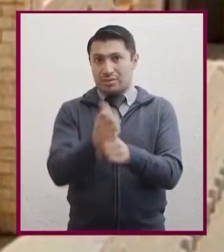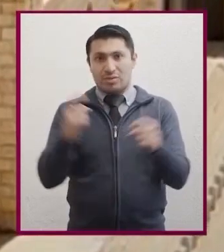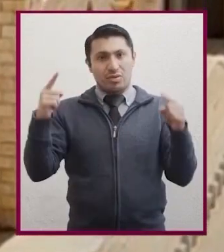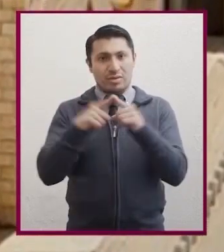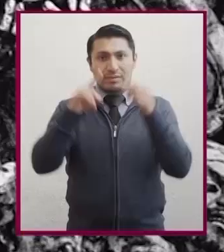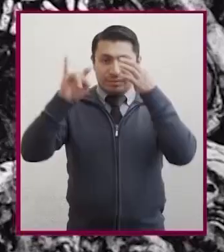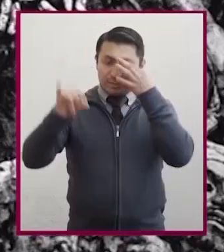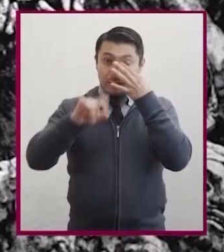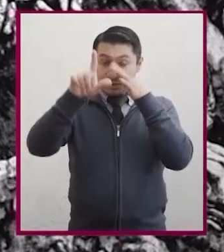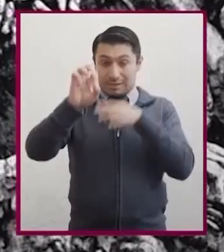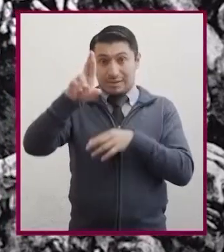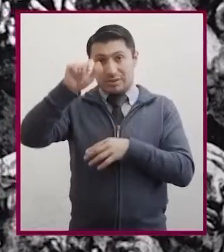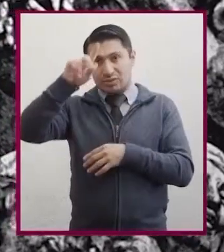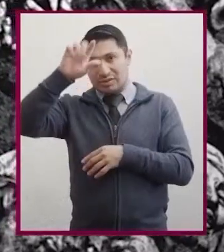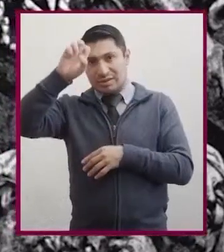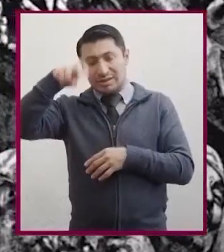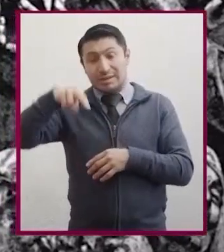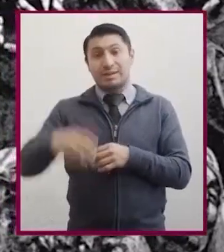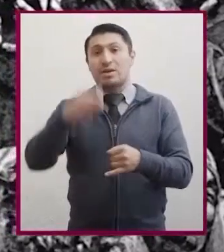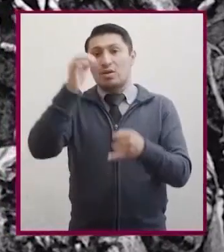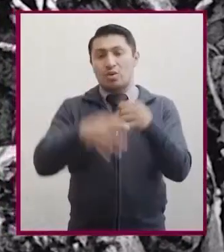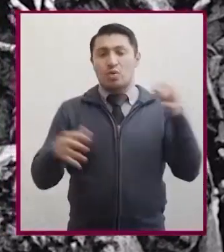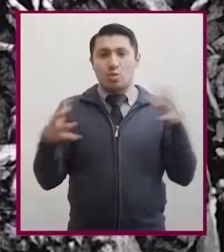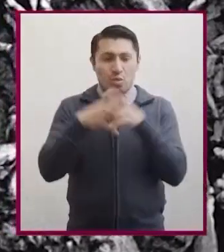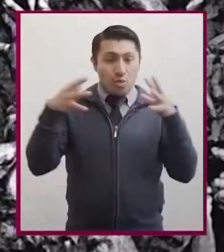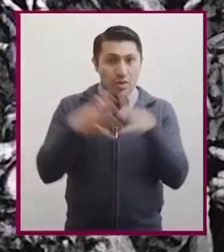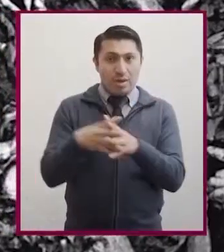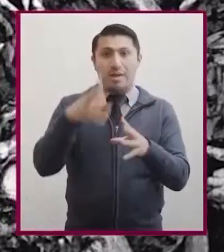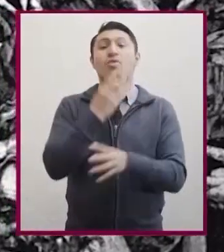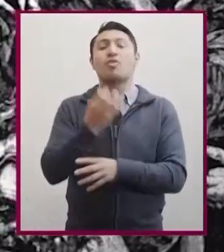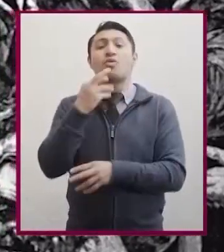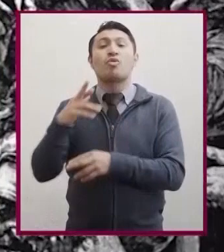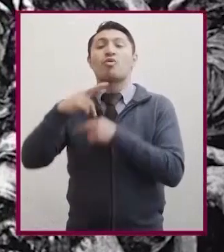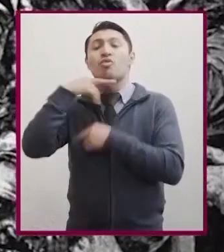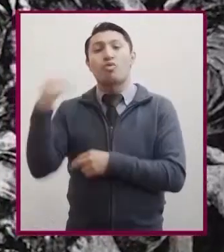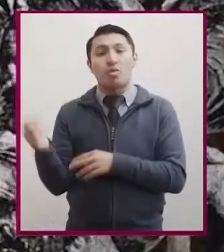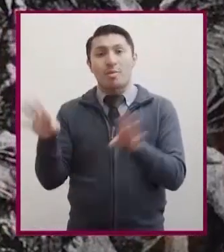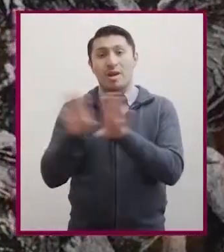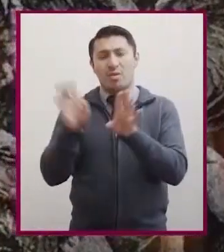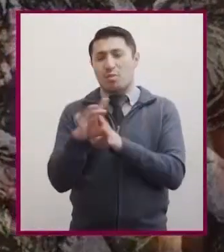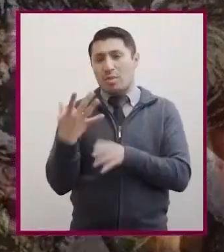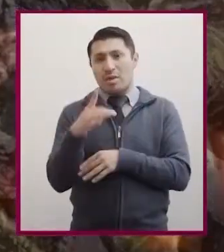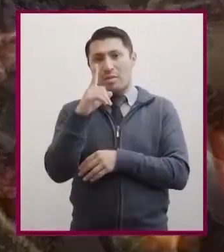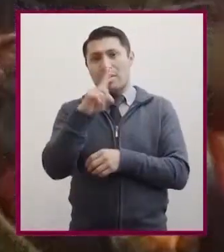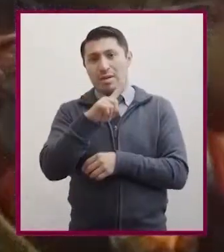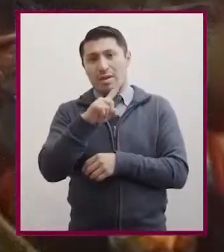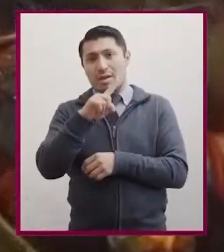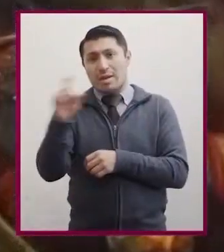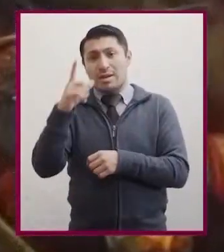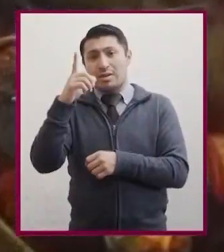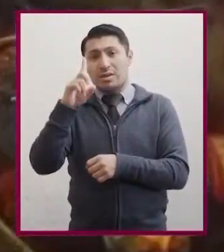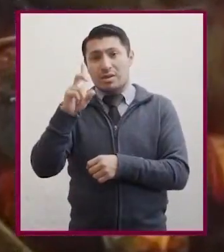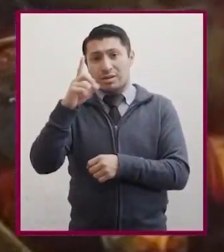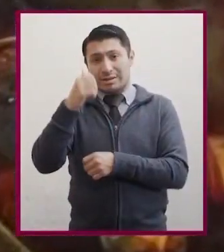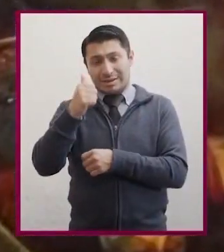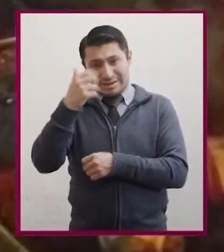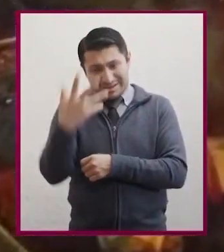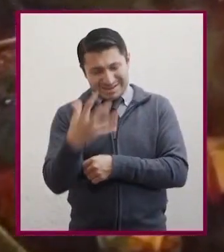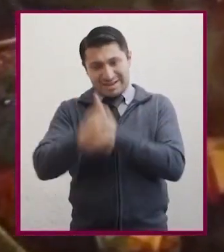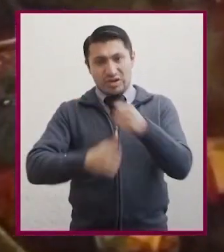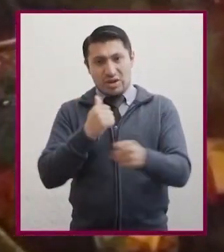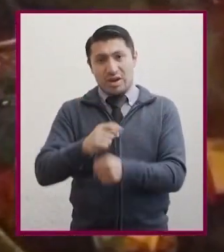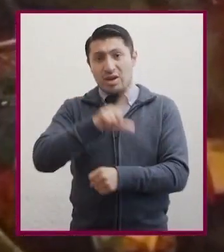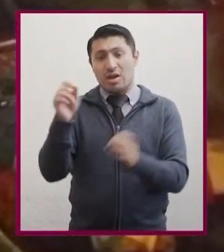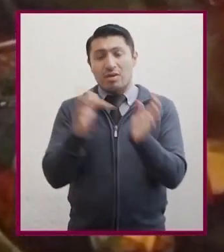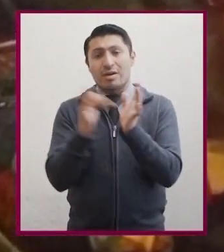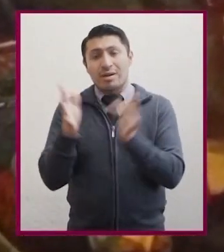de Jerusalén. La última de las guerras judeo-romanas, acaecida alrededor del año 135 después de Cristo. Desde entonces